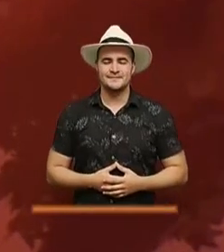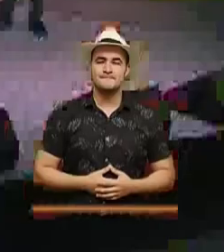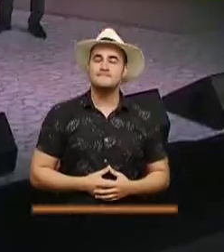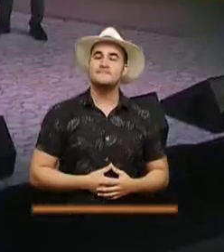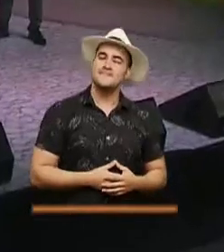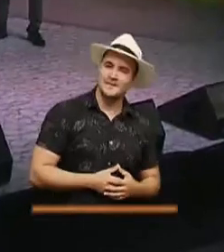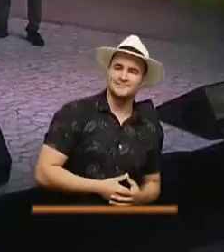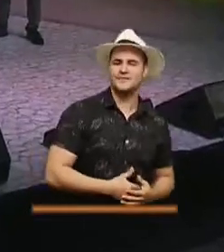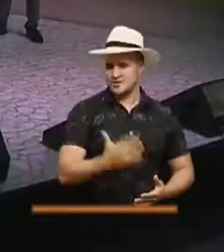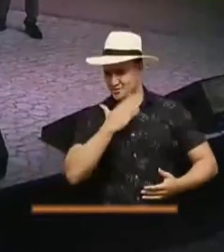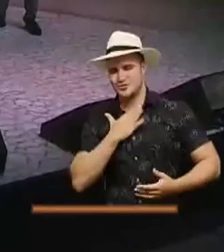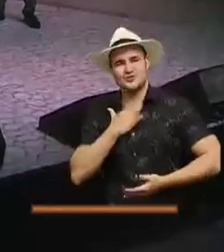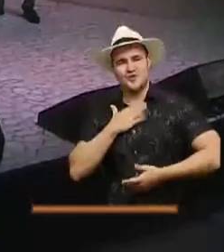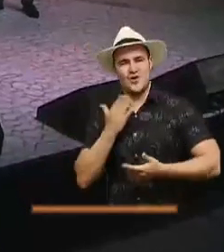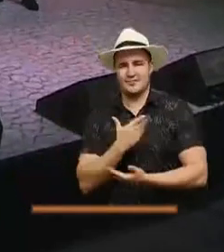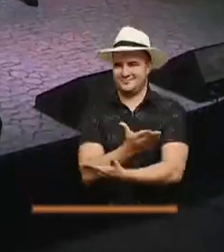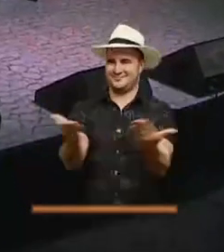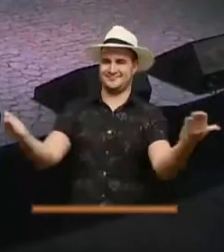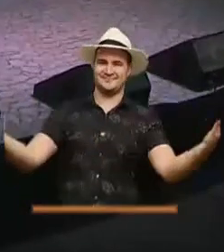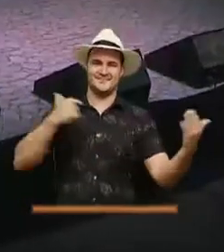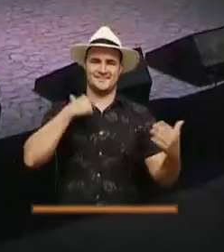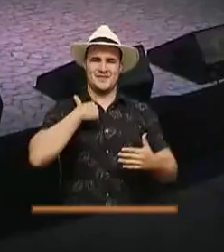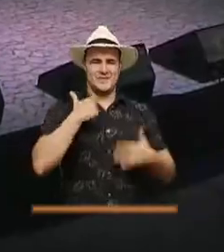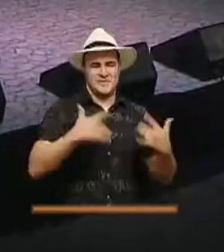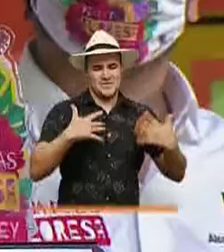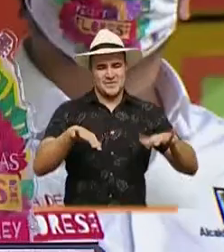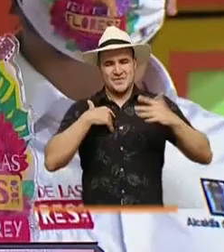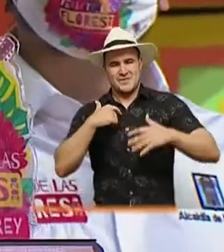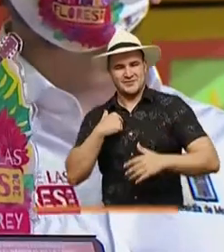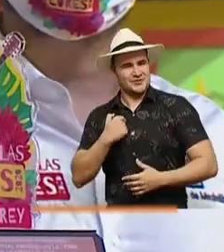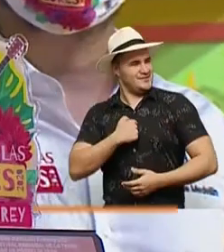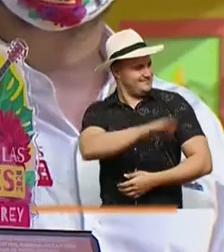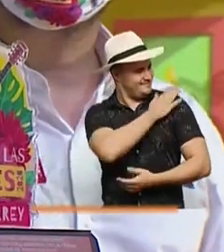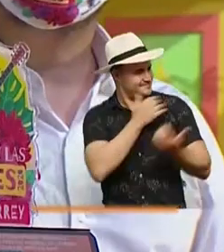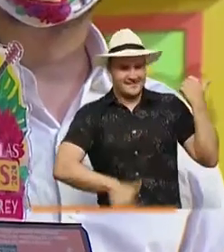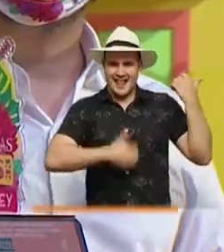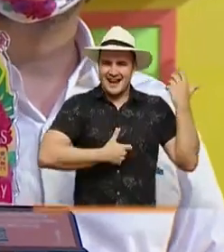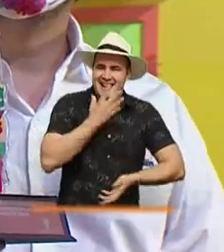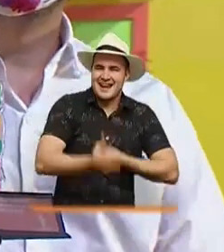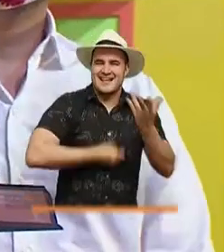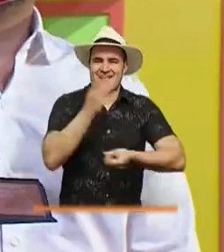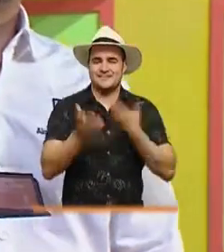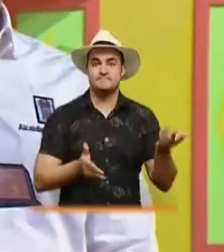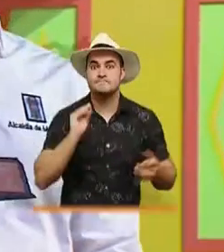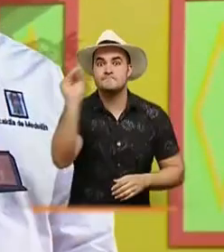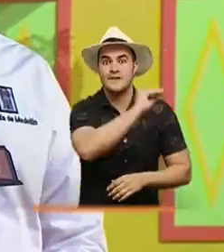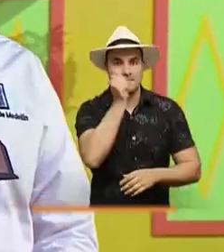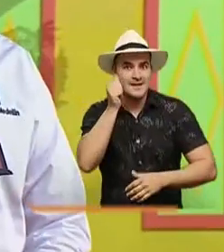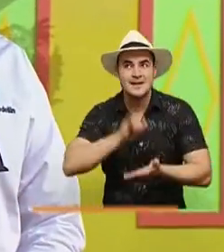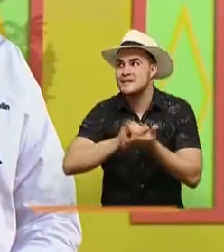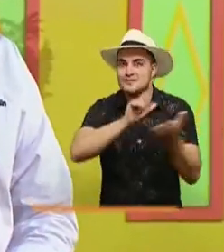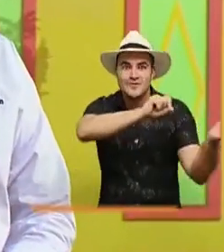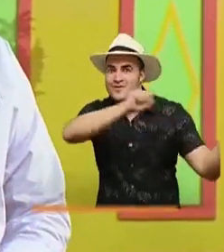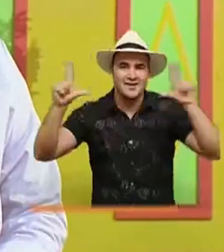Soy el trovador del pueblo. Mañana en este canal los espero para